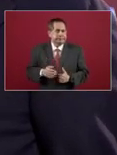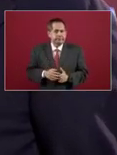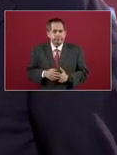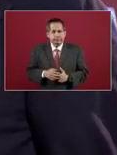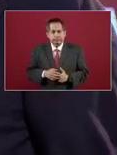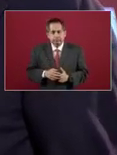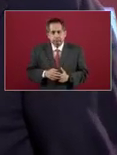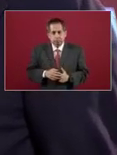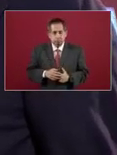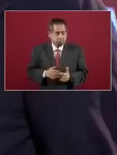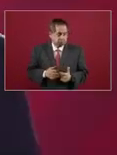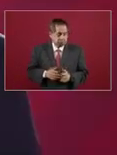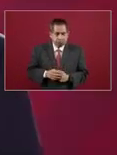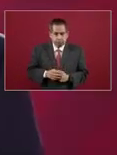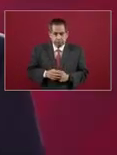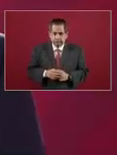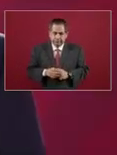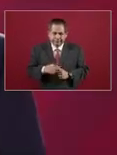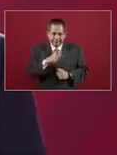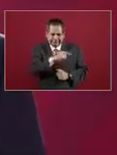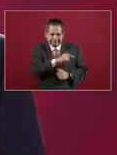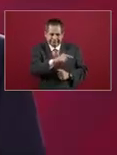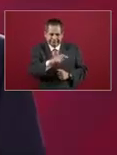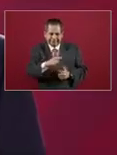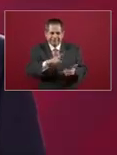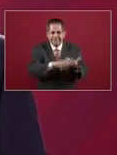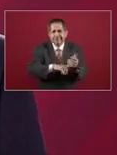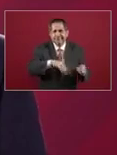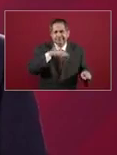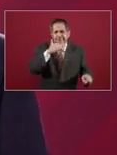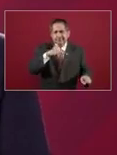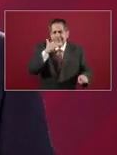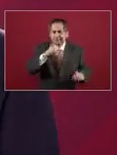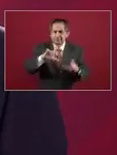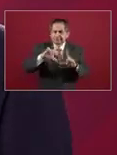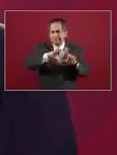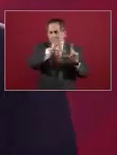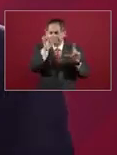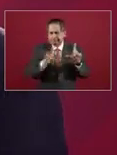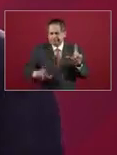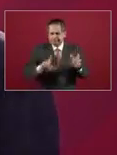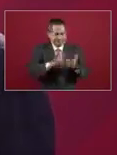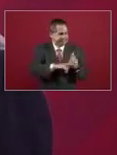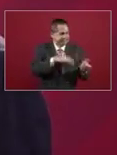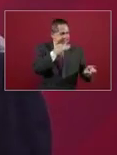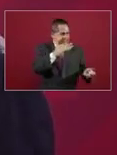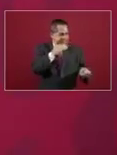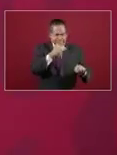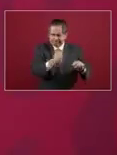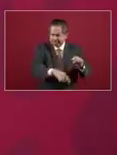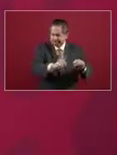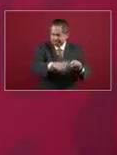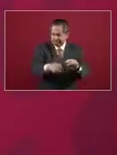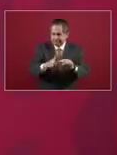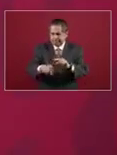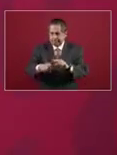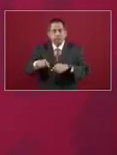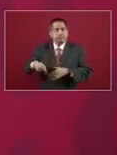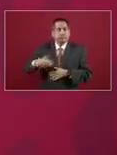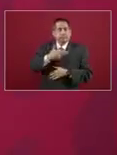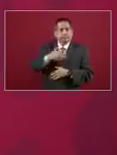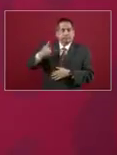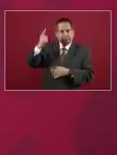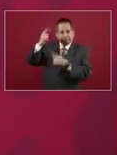se limpie de corrupción el país. Ya empezó arriba, hacia abajo.